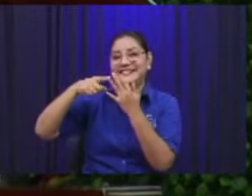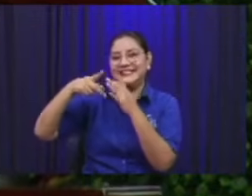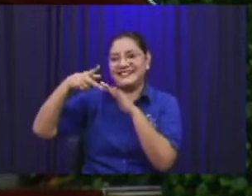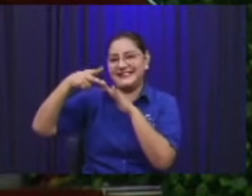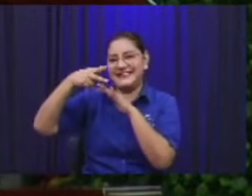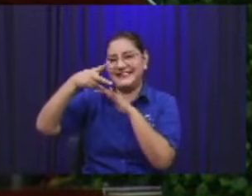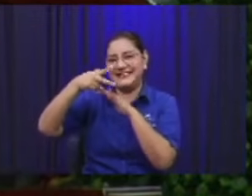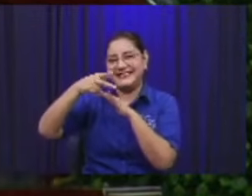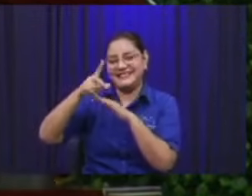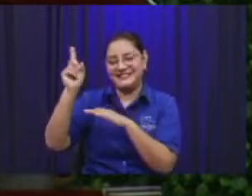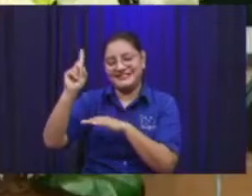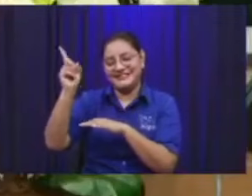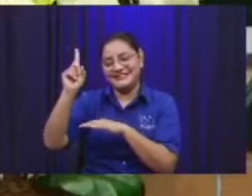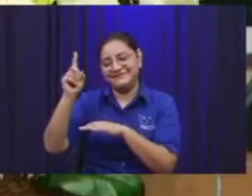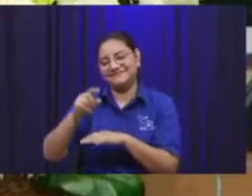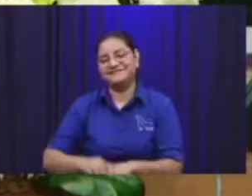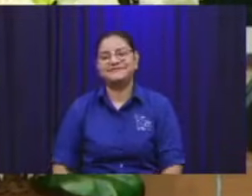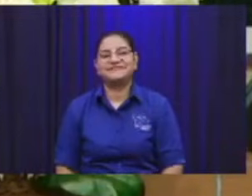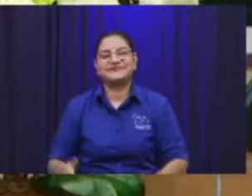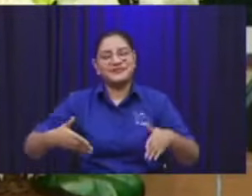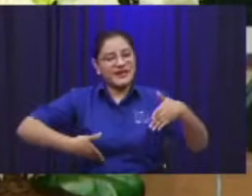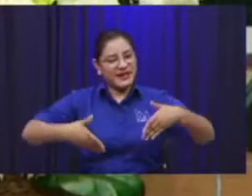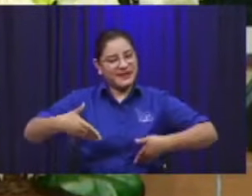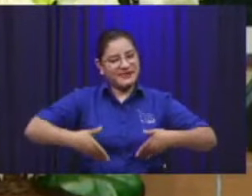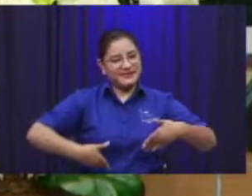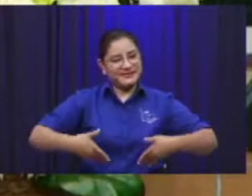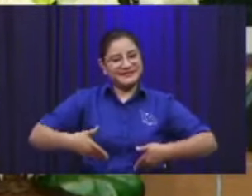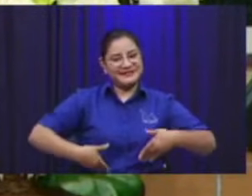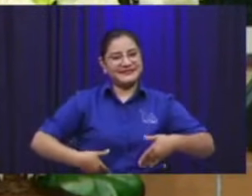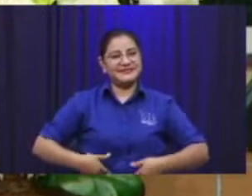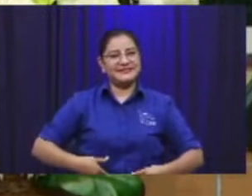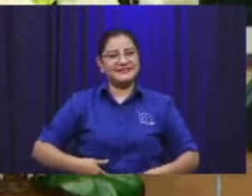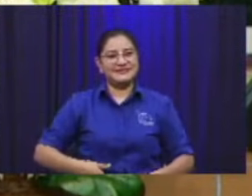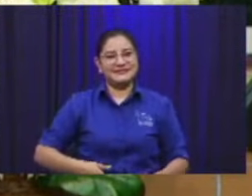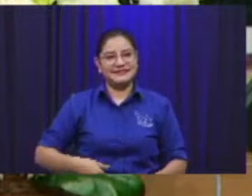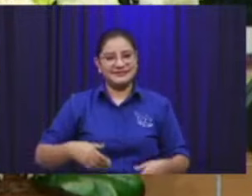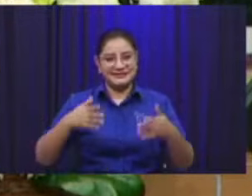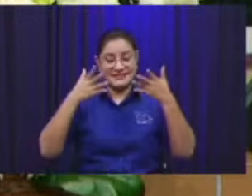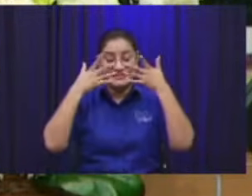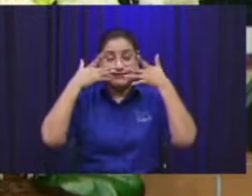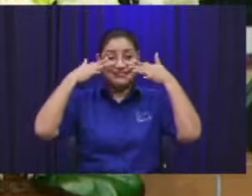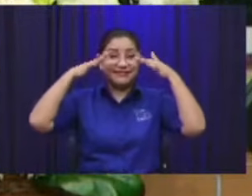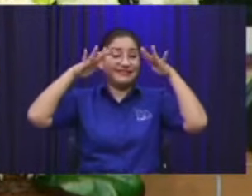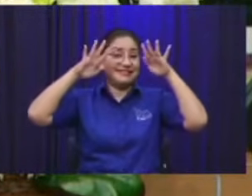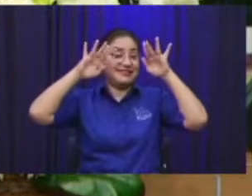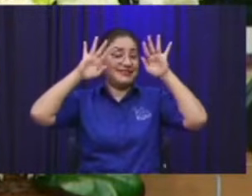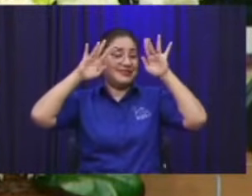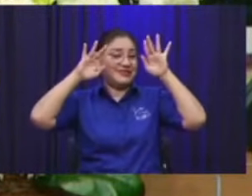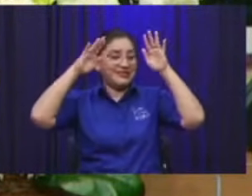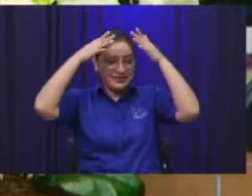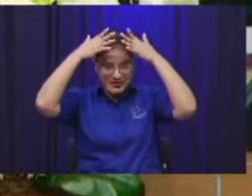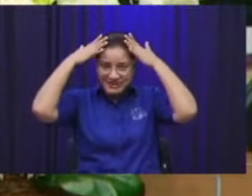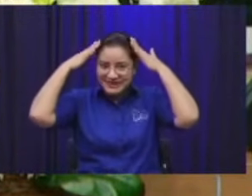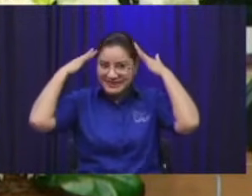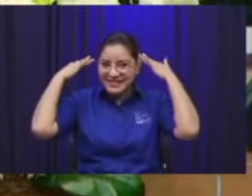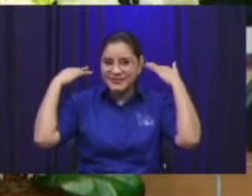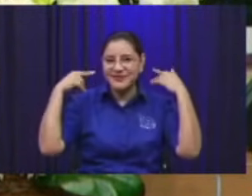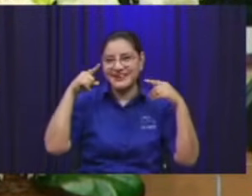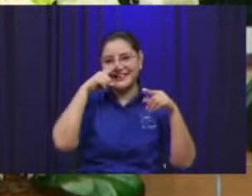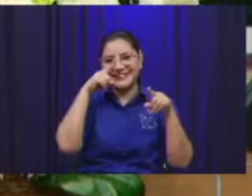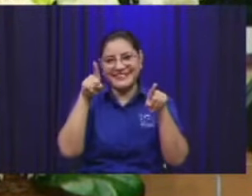no se los quiten aunque le añadan para que el pelo y los ojos y todas esas cosas que haces